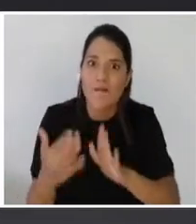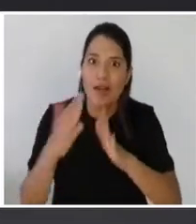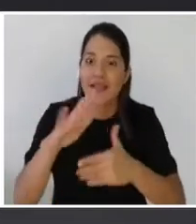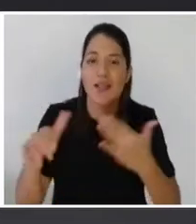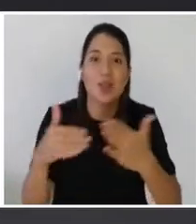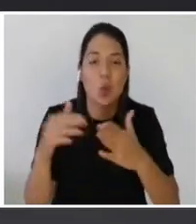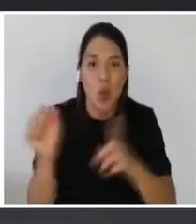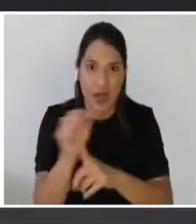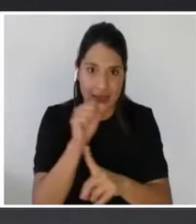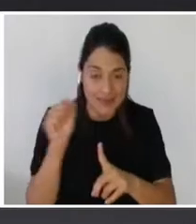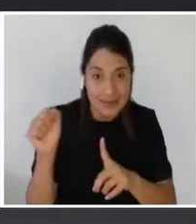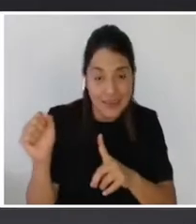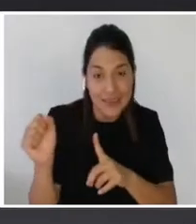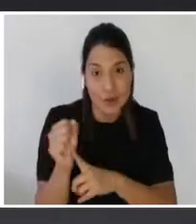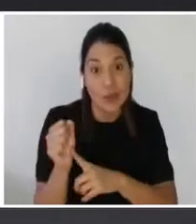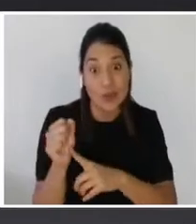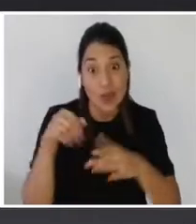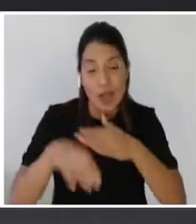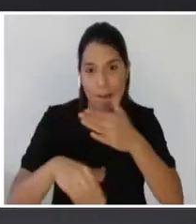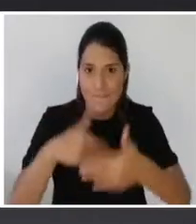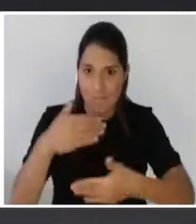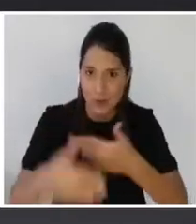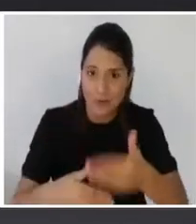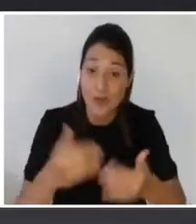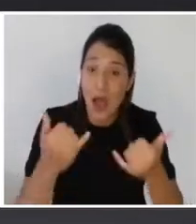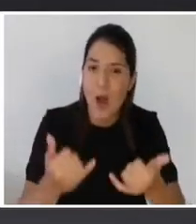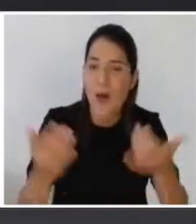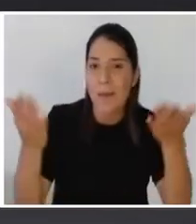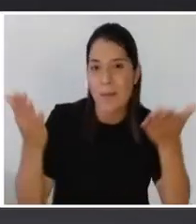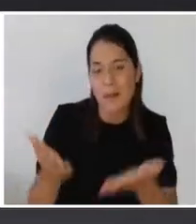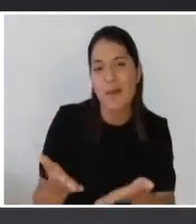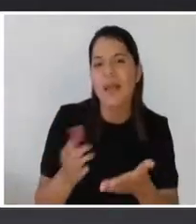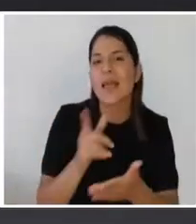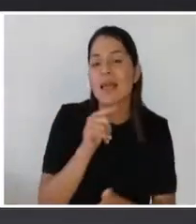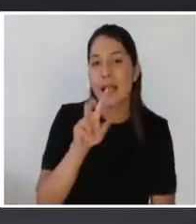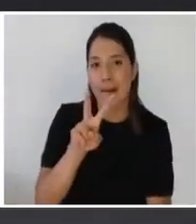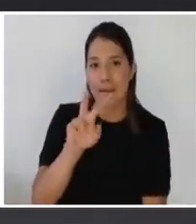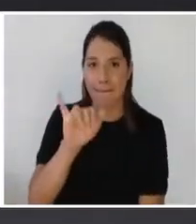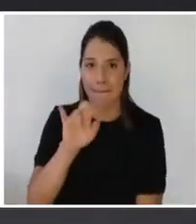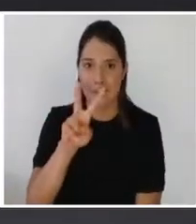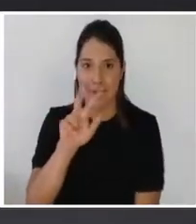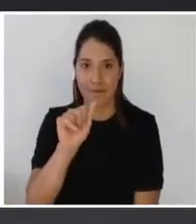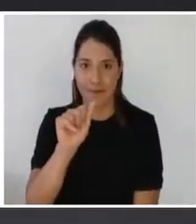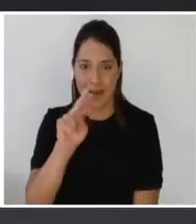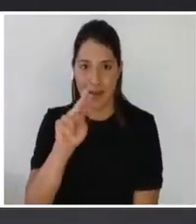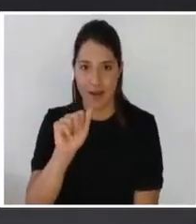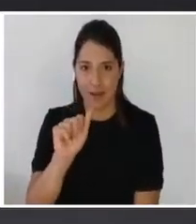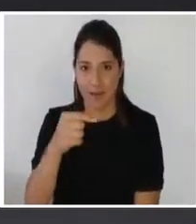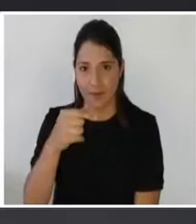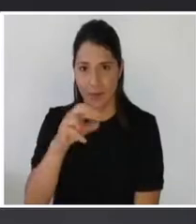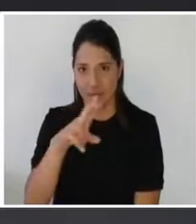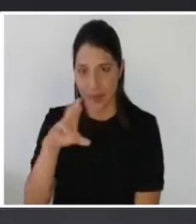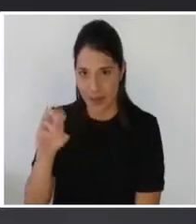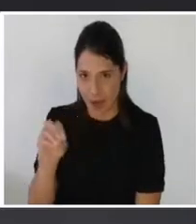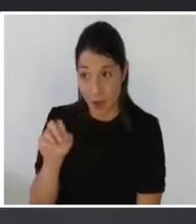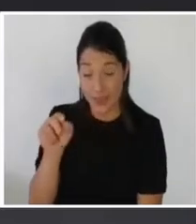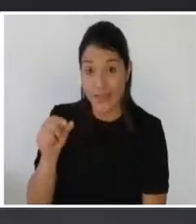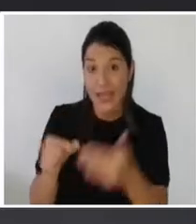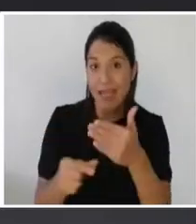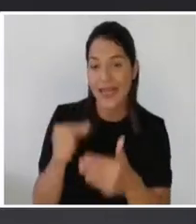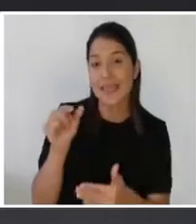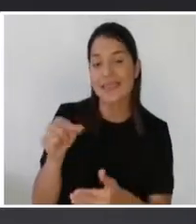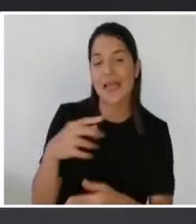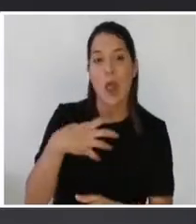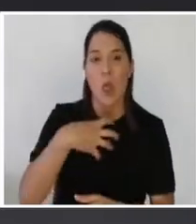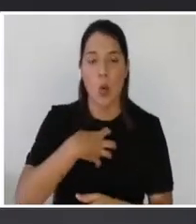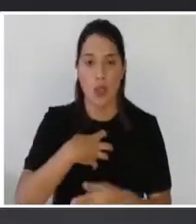todo este proceso. Le damos la bienvenida a Viviana Garro Montero. Ella es la gerente, la dueña y la administradora de